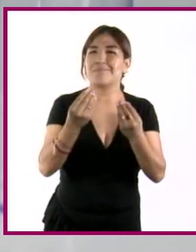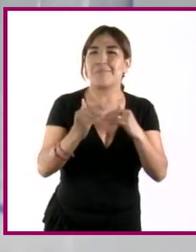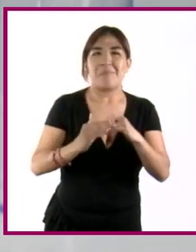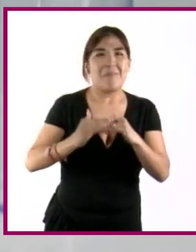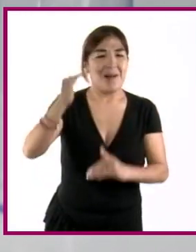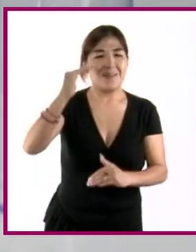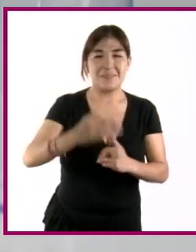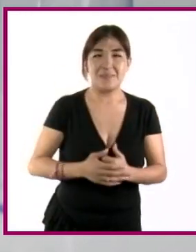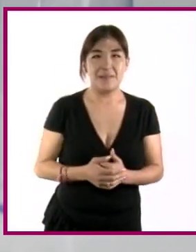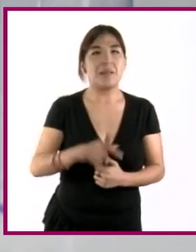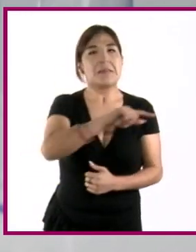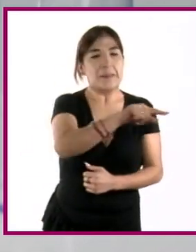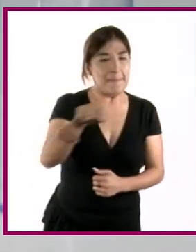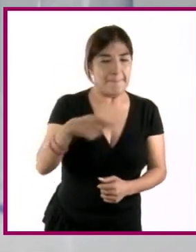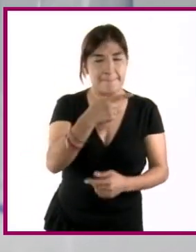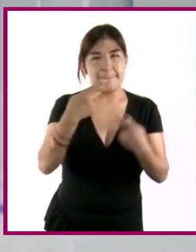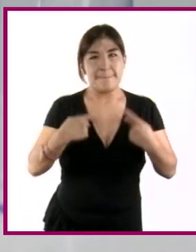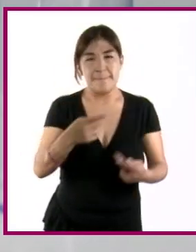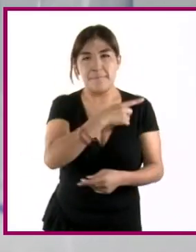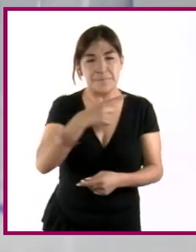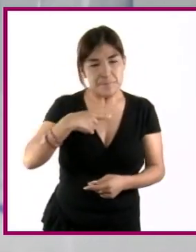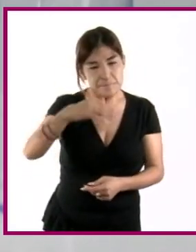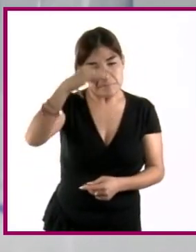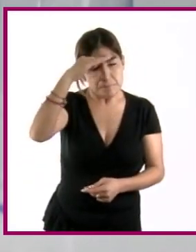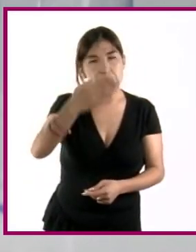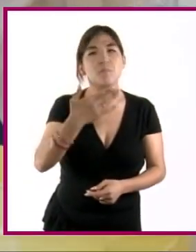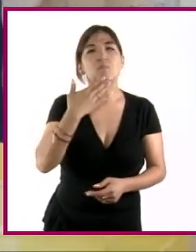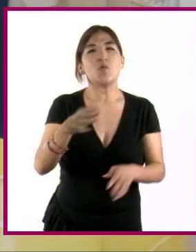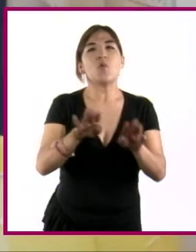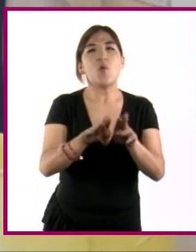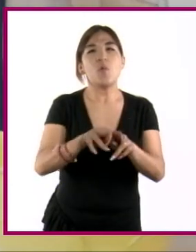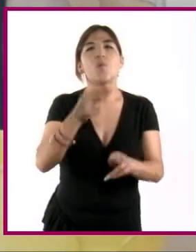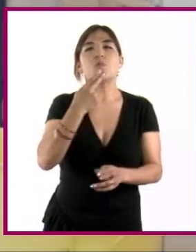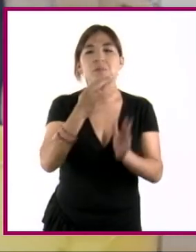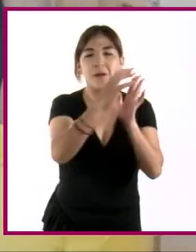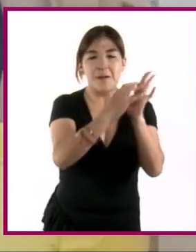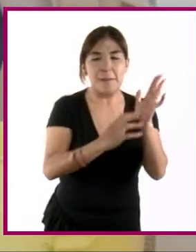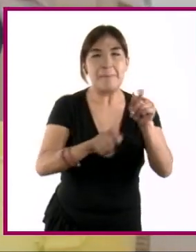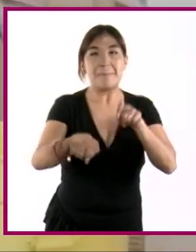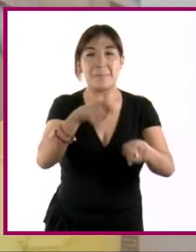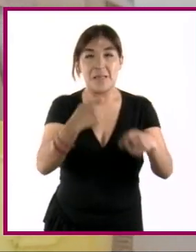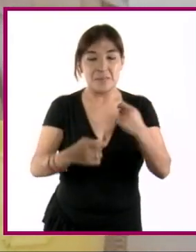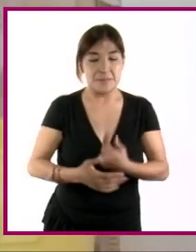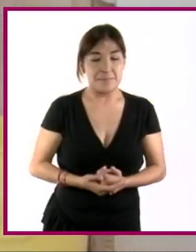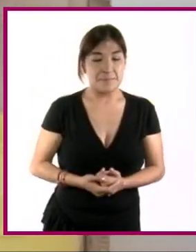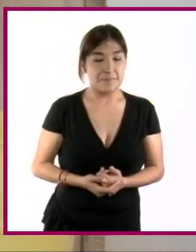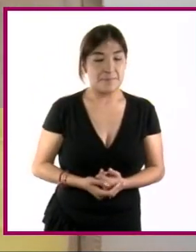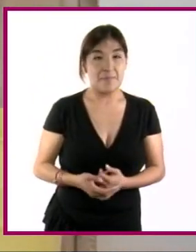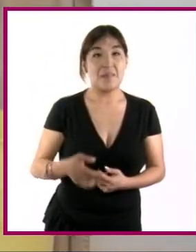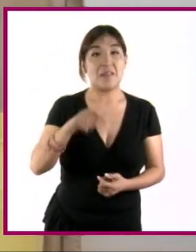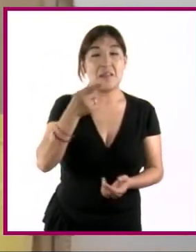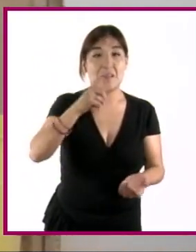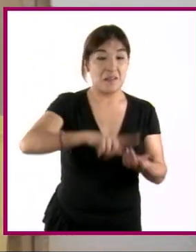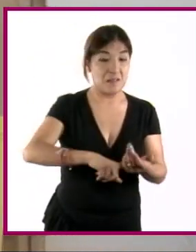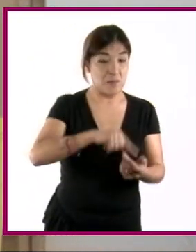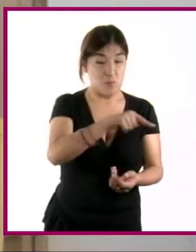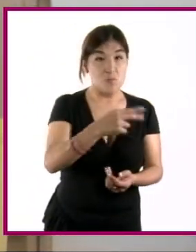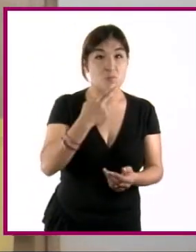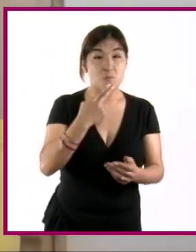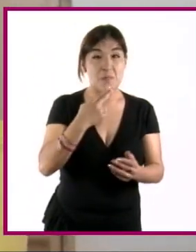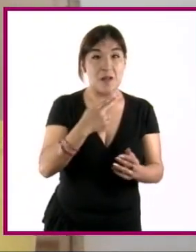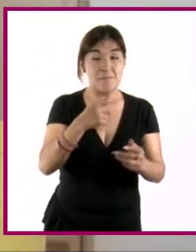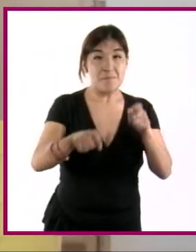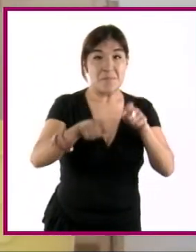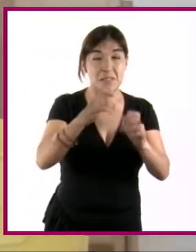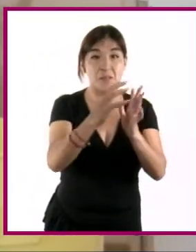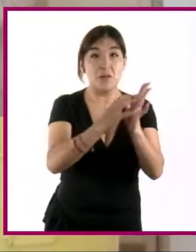es fundamental para el tratamiento y gestión de residuos plásticos. De hecho, 80% de los residuos de plástico para el